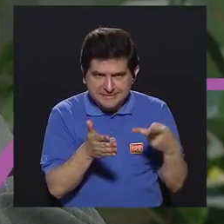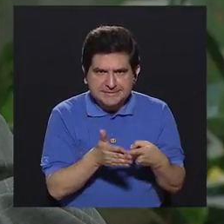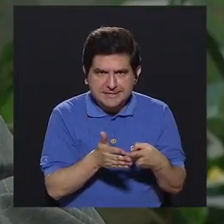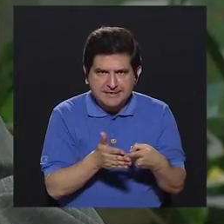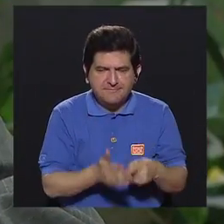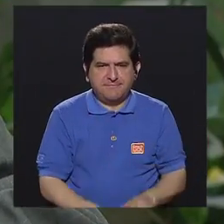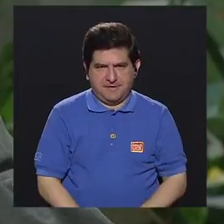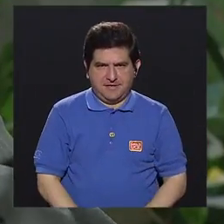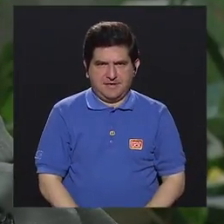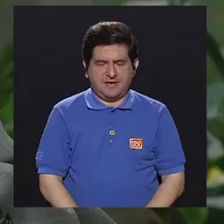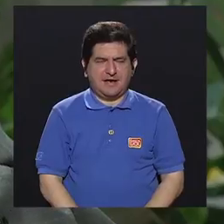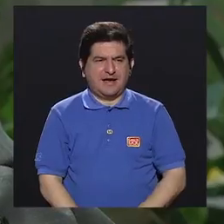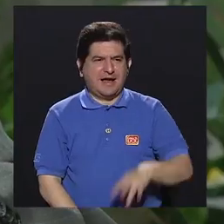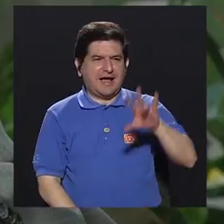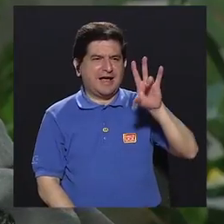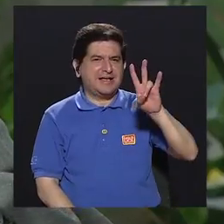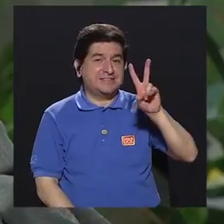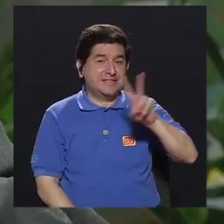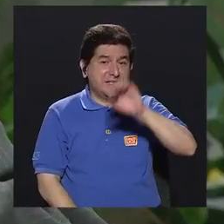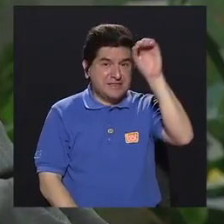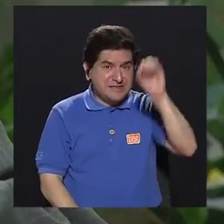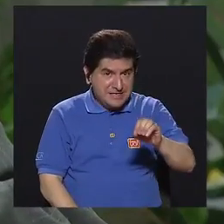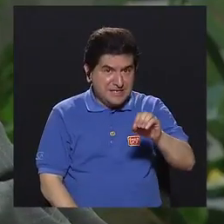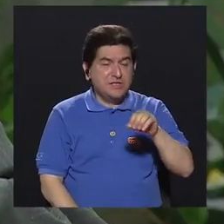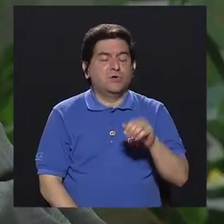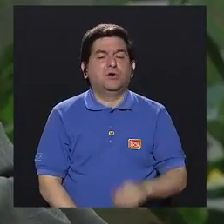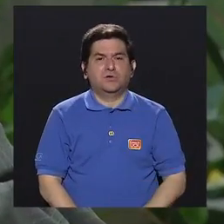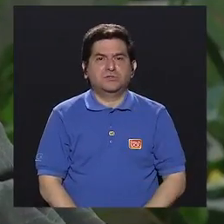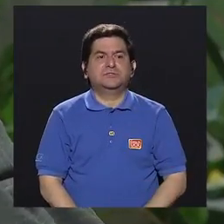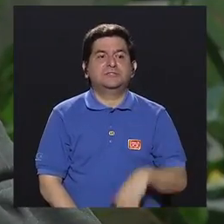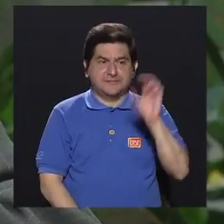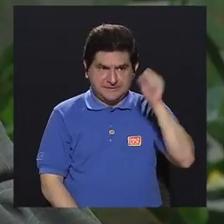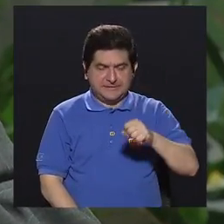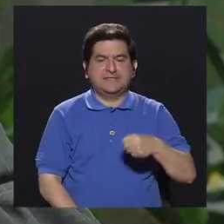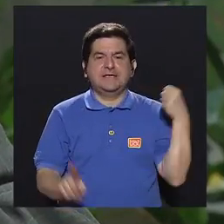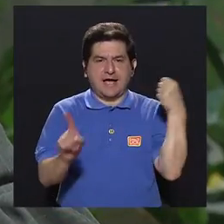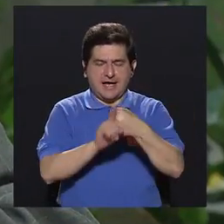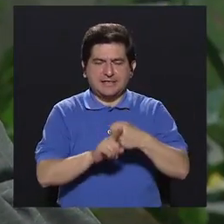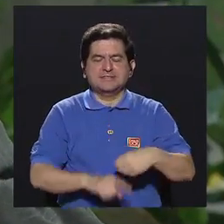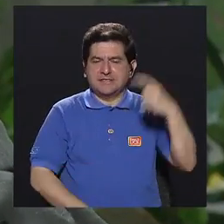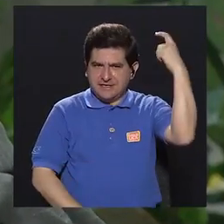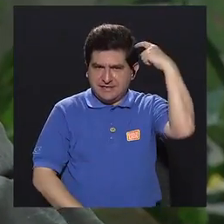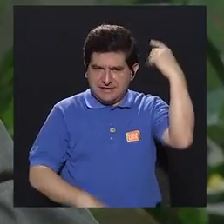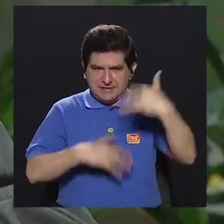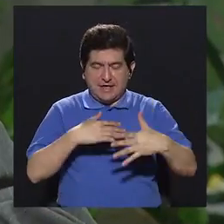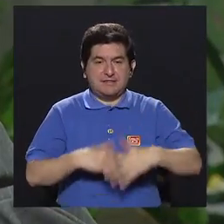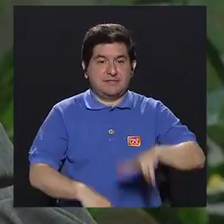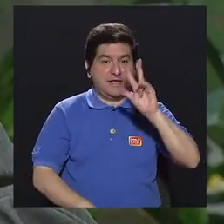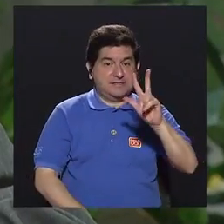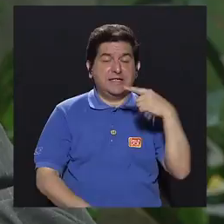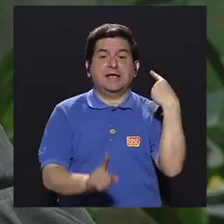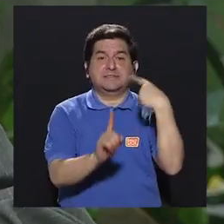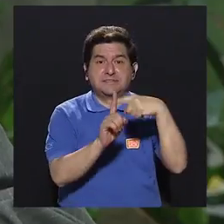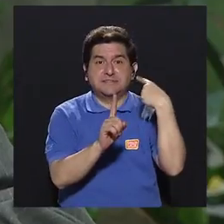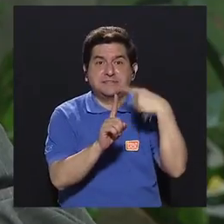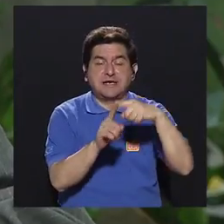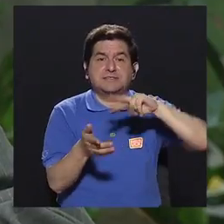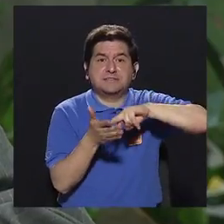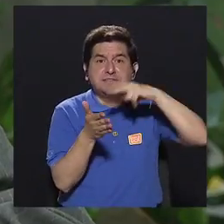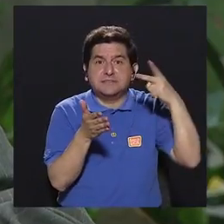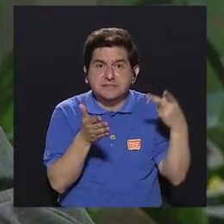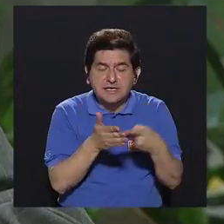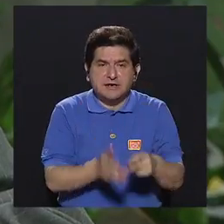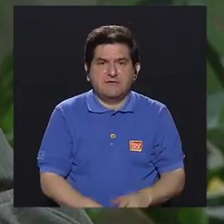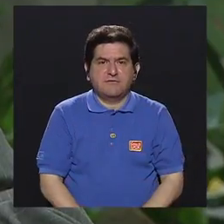hay aproximadamente el 72% de posibilidades de que realmente sea un accidente. Si las 3 me salen positivas,